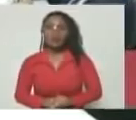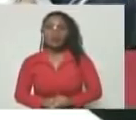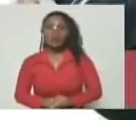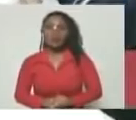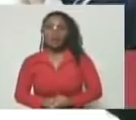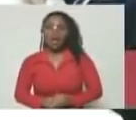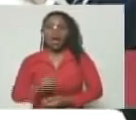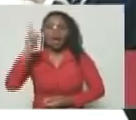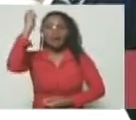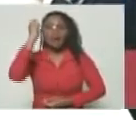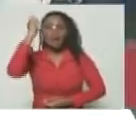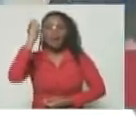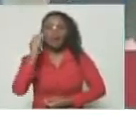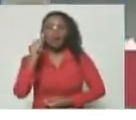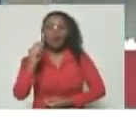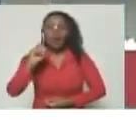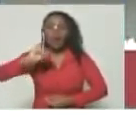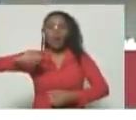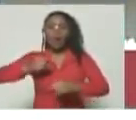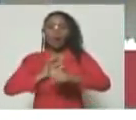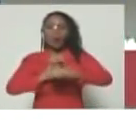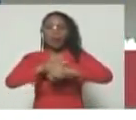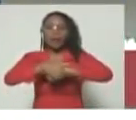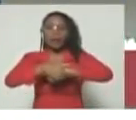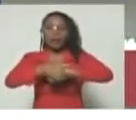al diputado Jorge Rodríguez, bienvenido.